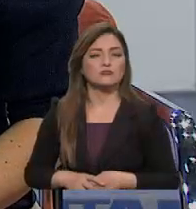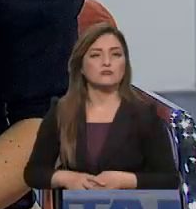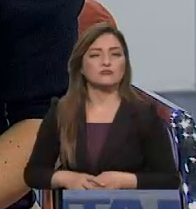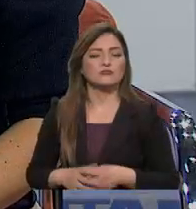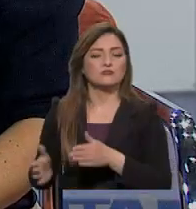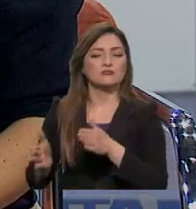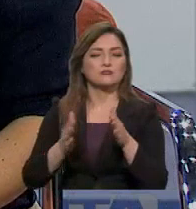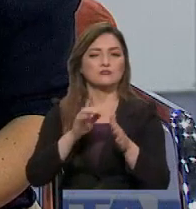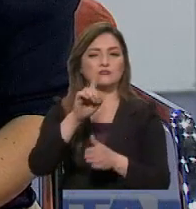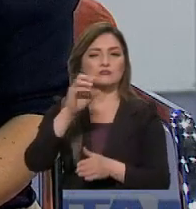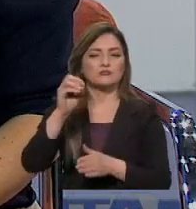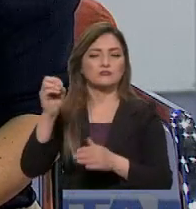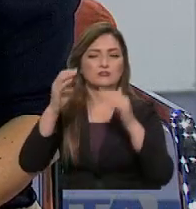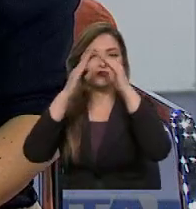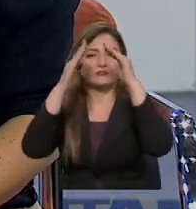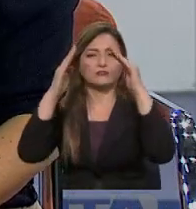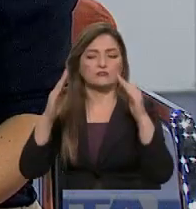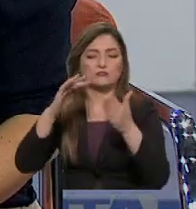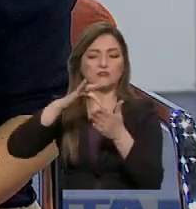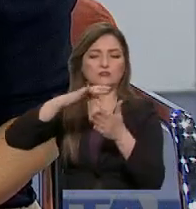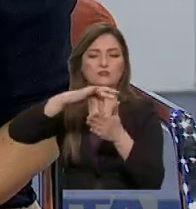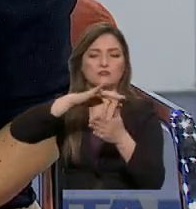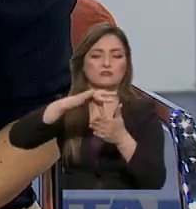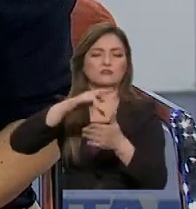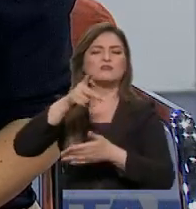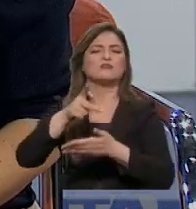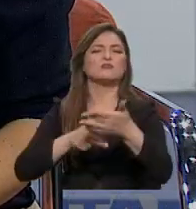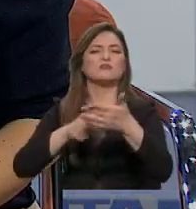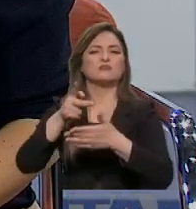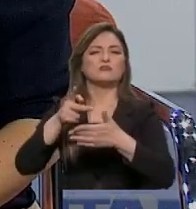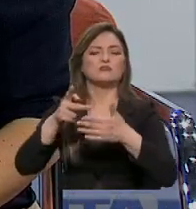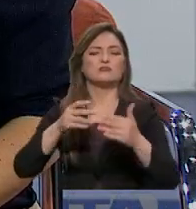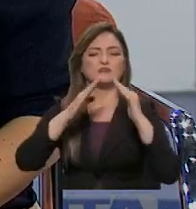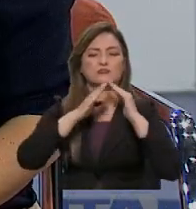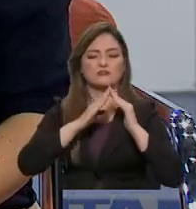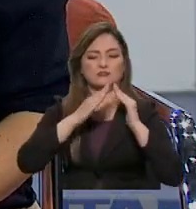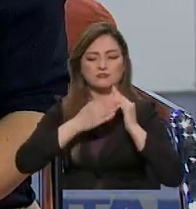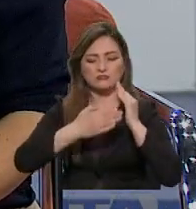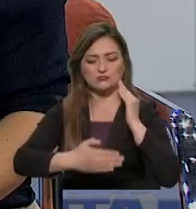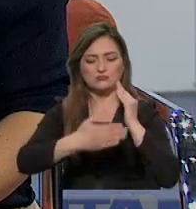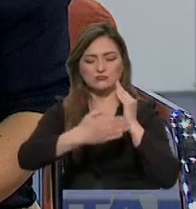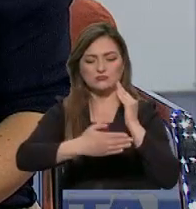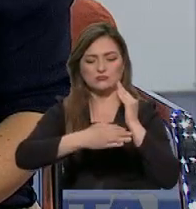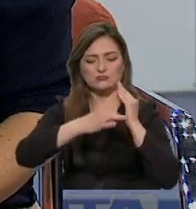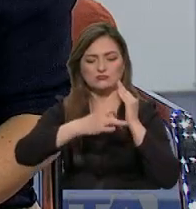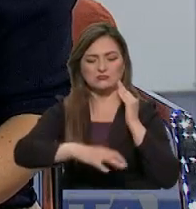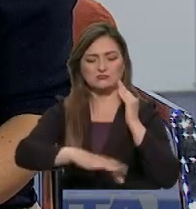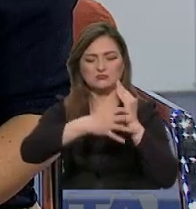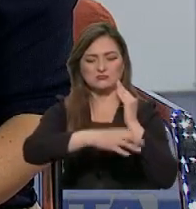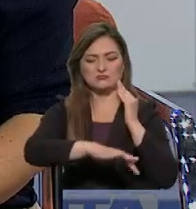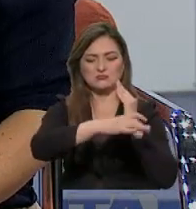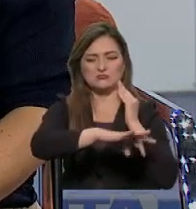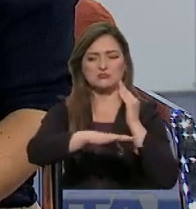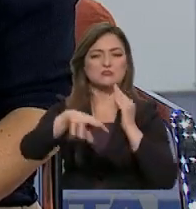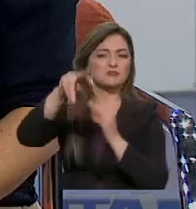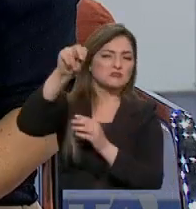Al menos 100 viviendas están afectadas por el desprendimiento de taludes en los alrededores de la quebrada Carretas en el norte de